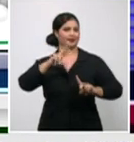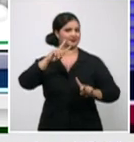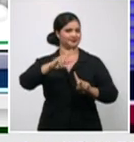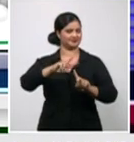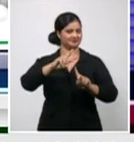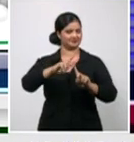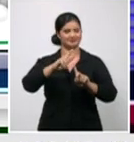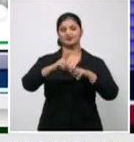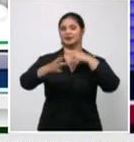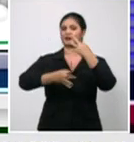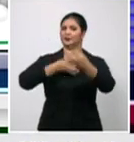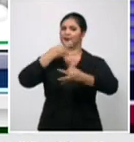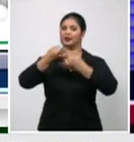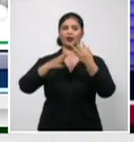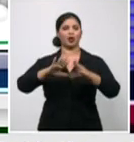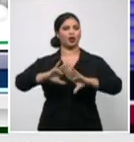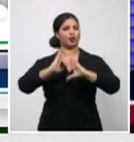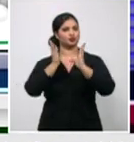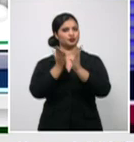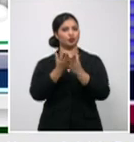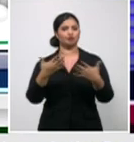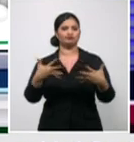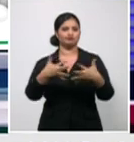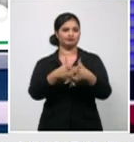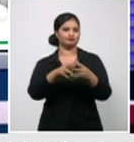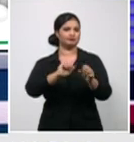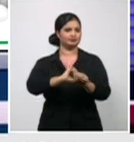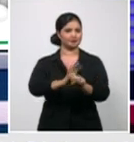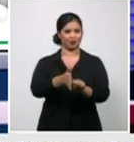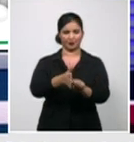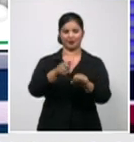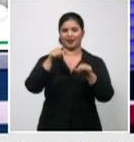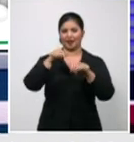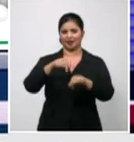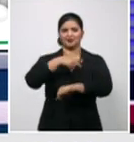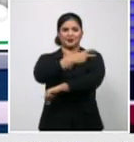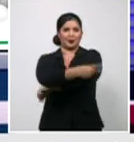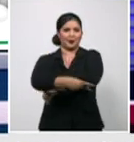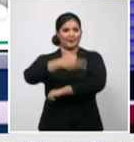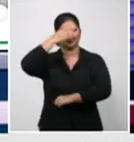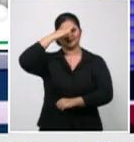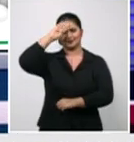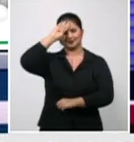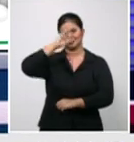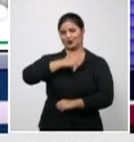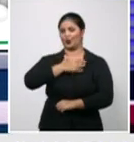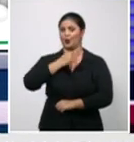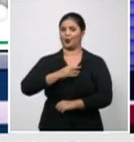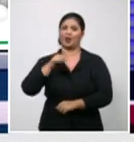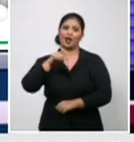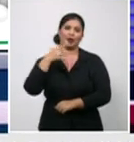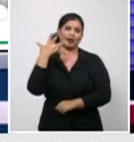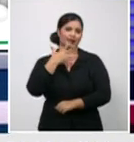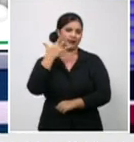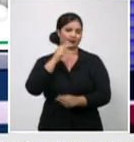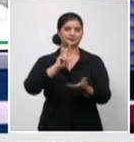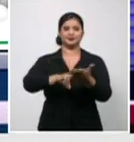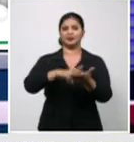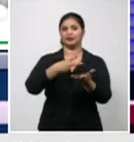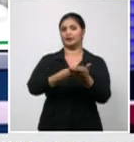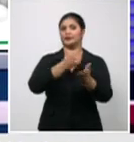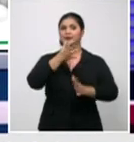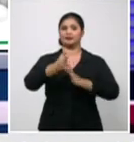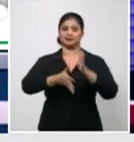análisis más completo sobre la situación epidemiológica en el país. Me acompañará en este primer momento la intérprete de lengua de señas,